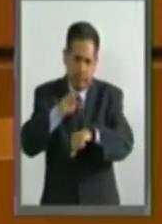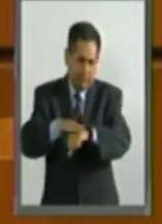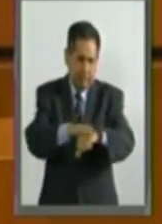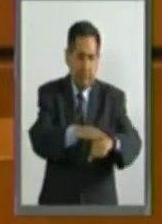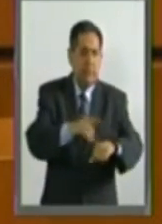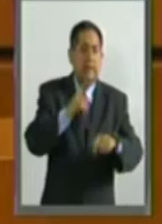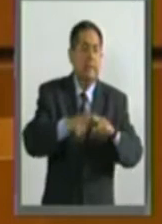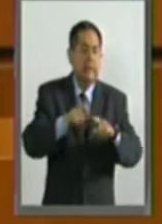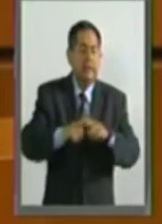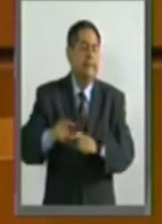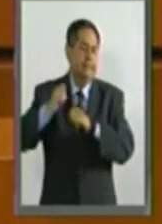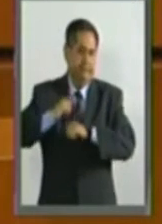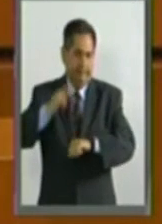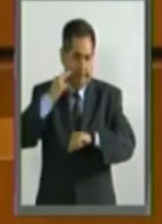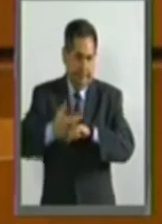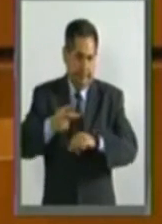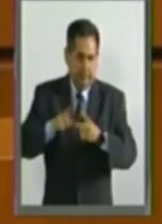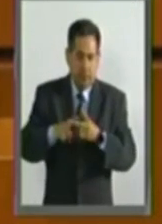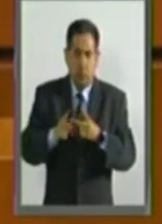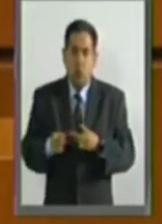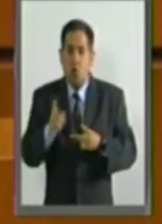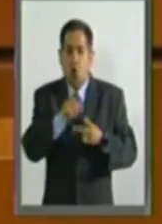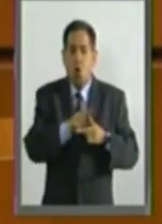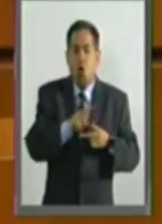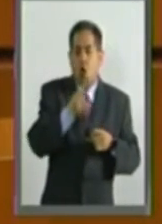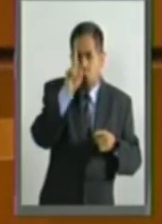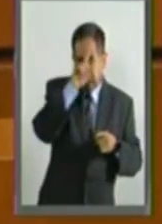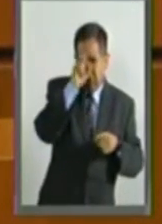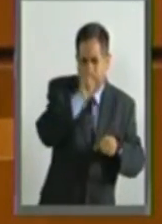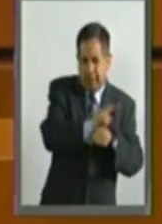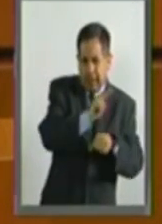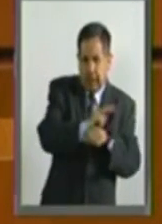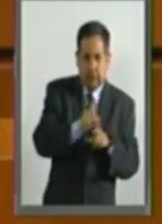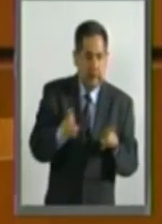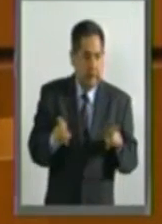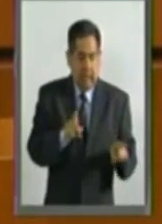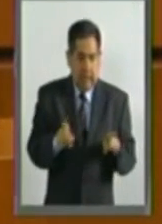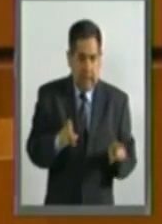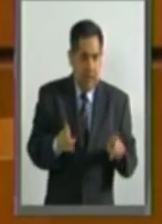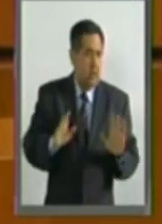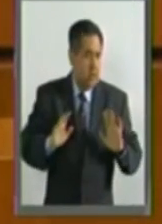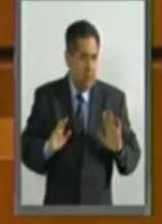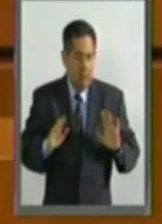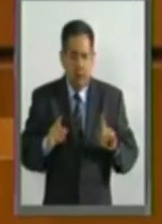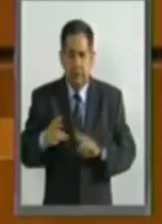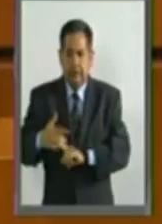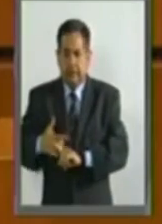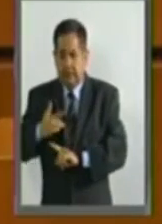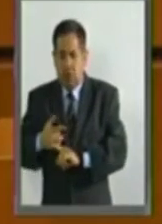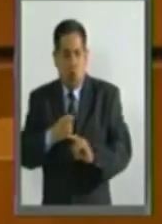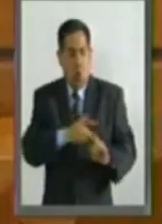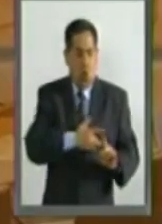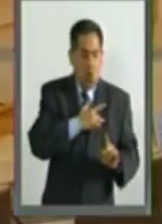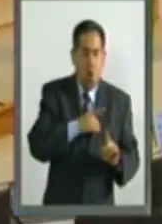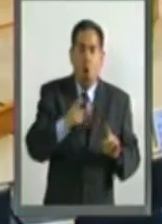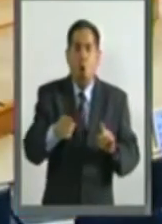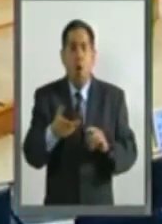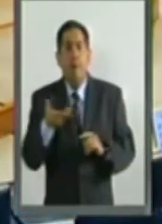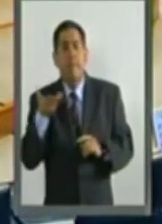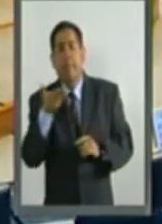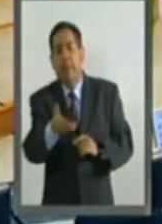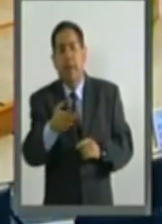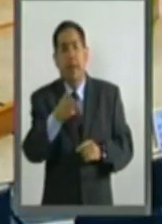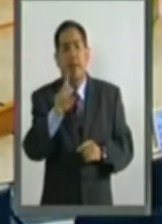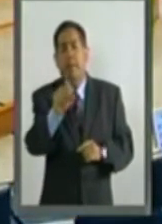comisariado ejidal o por el Consejo de Vigilancia, ya sea por iniciativa propia o por solicitud de al menos